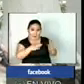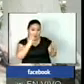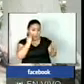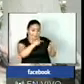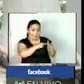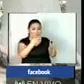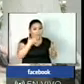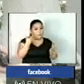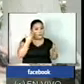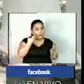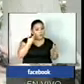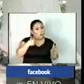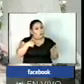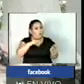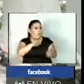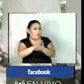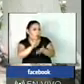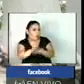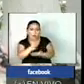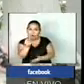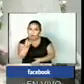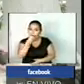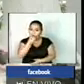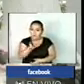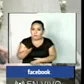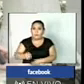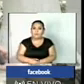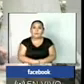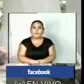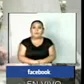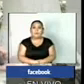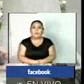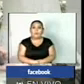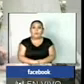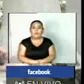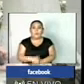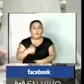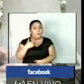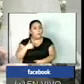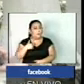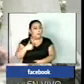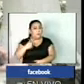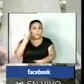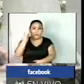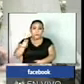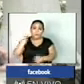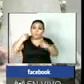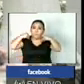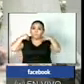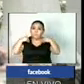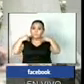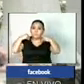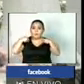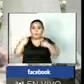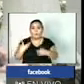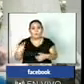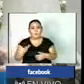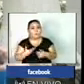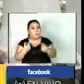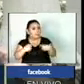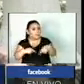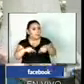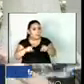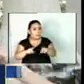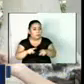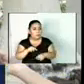voy a comprar víveres y cosas así el estrés día con día pero uno se mantiene y